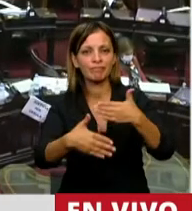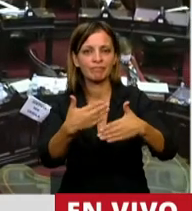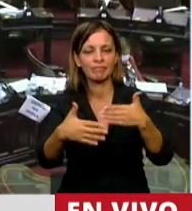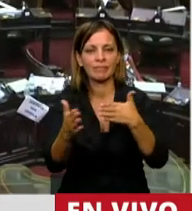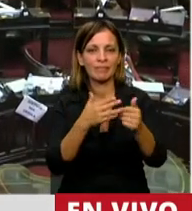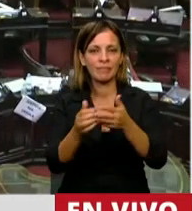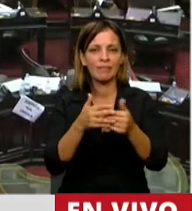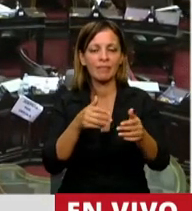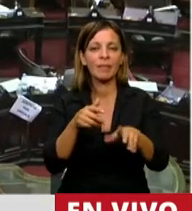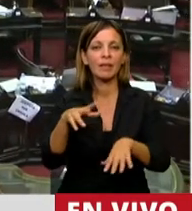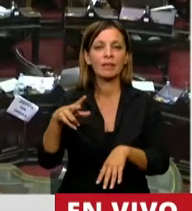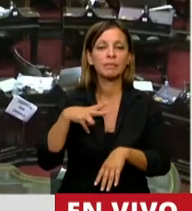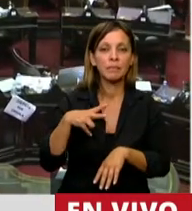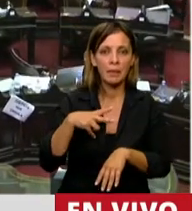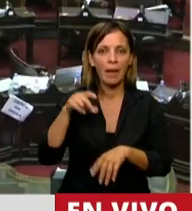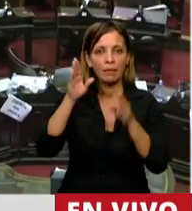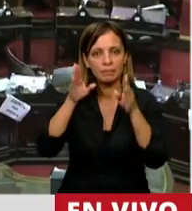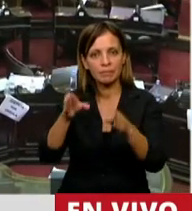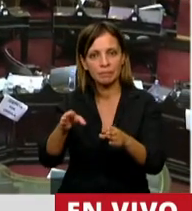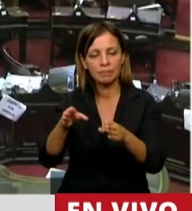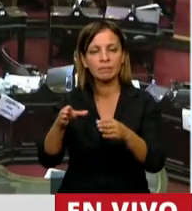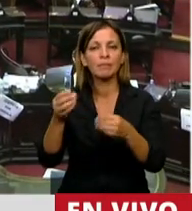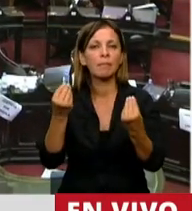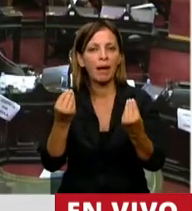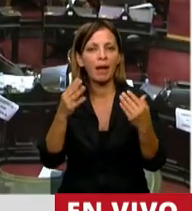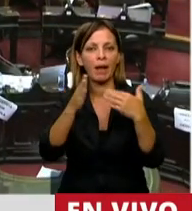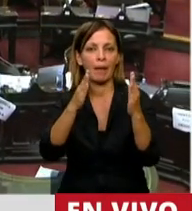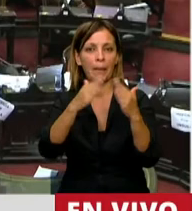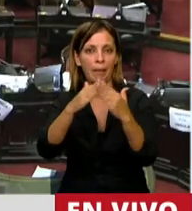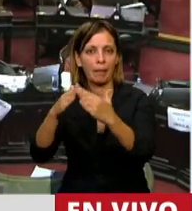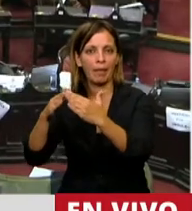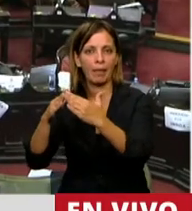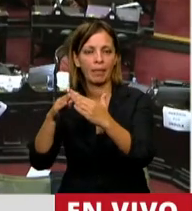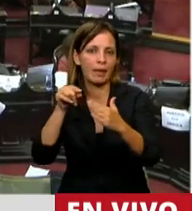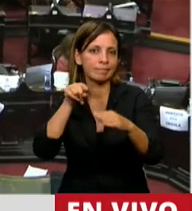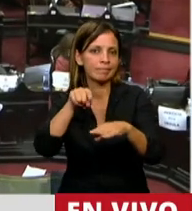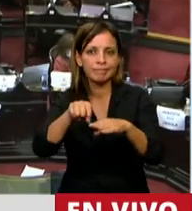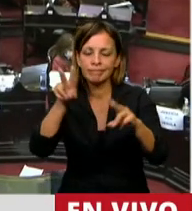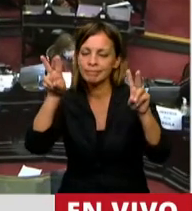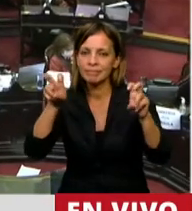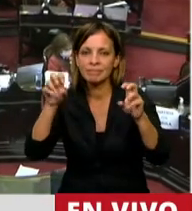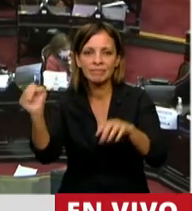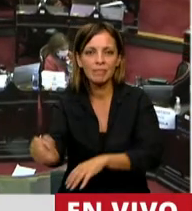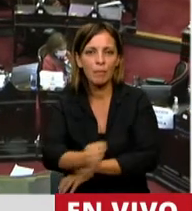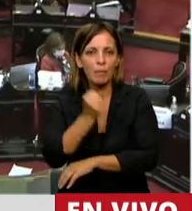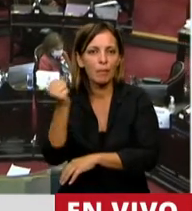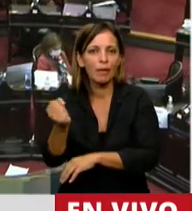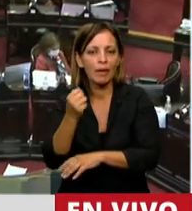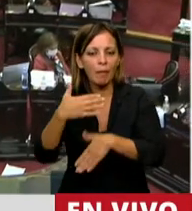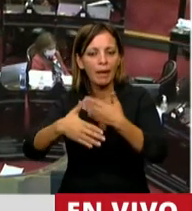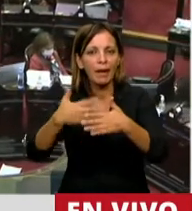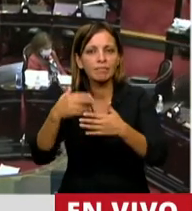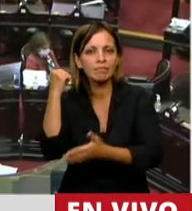el ámbito privado, dirigido a la construcción de viviendas que, como sabemos, es fundamental para mejorar el déficit